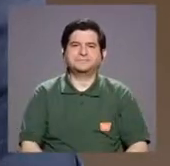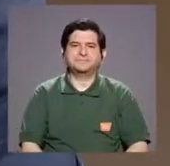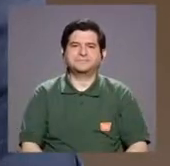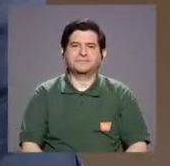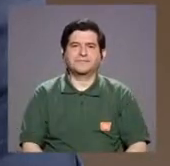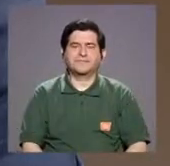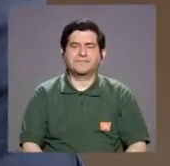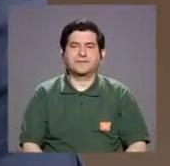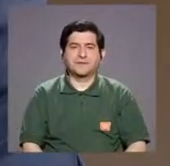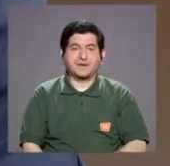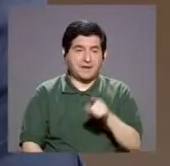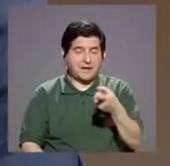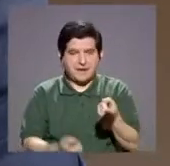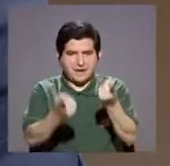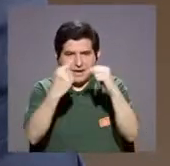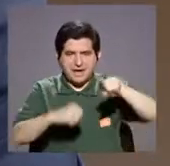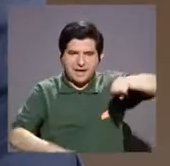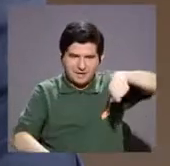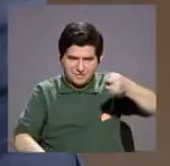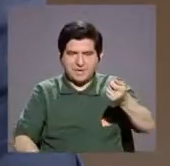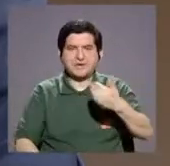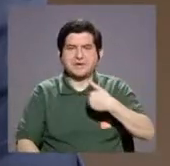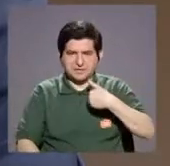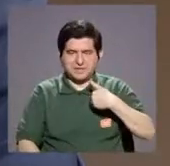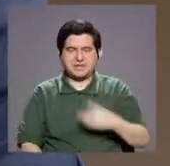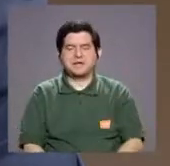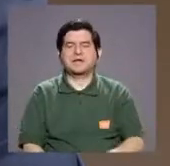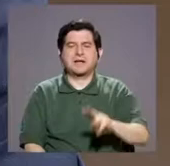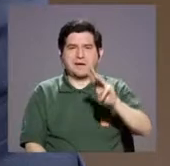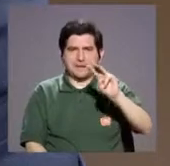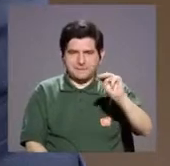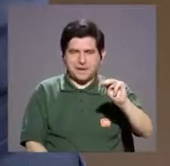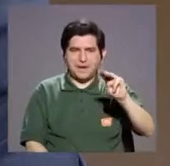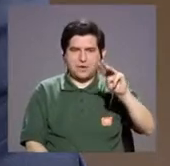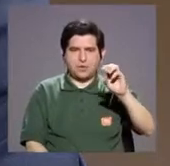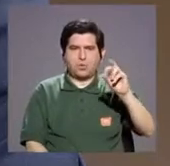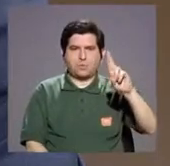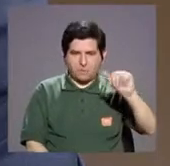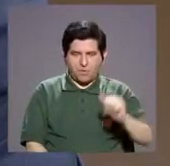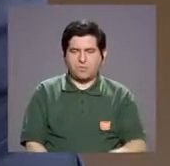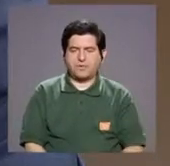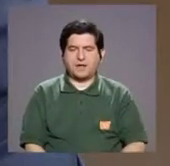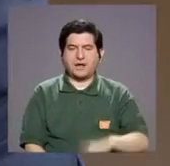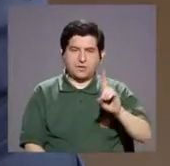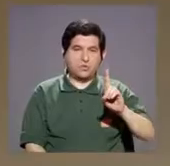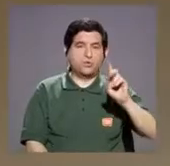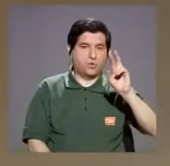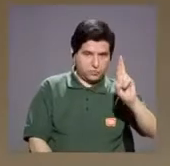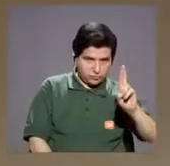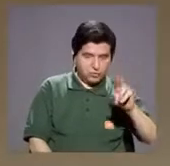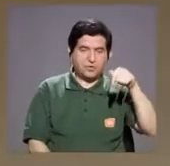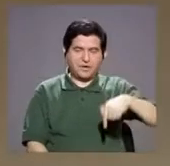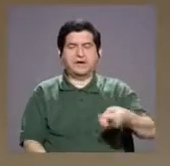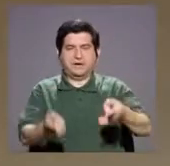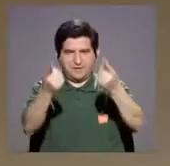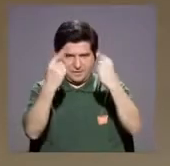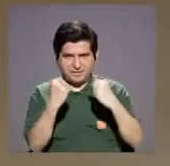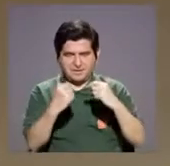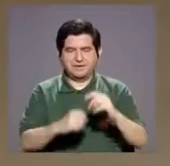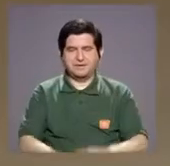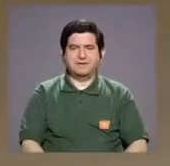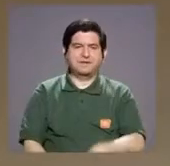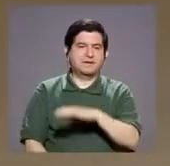a su llegada al canal tuvimos a don marlon ahora el doctor mora por aquí y